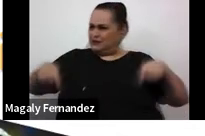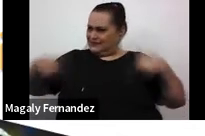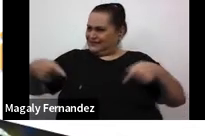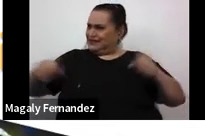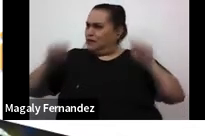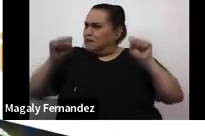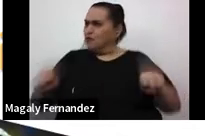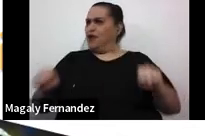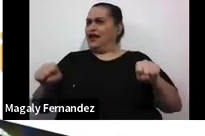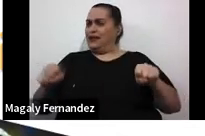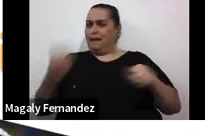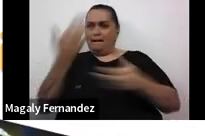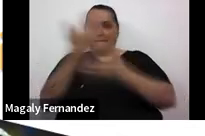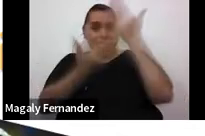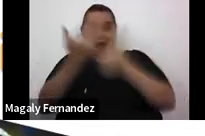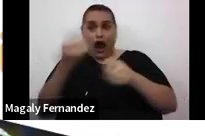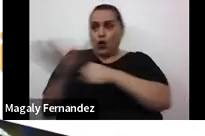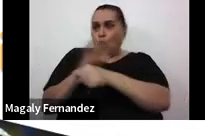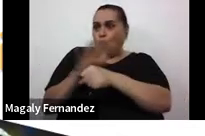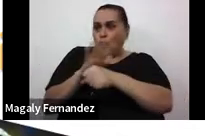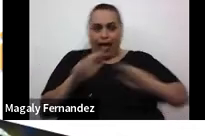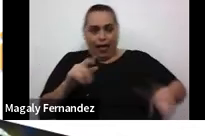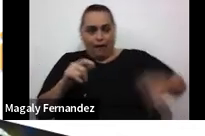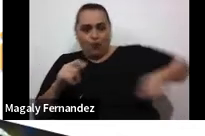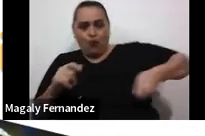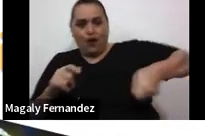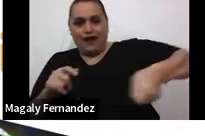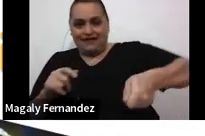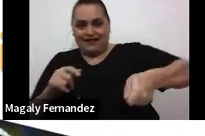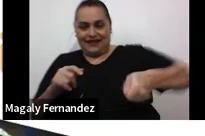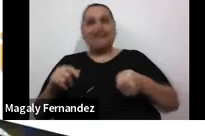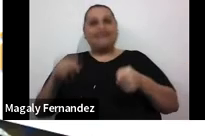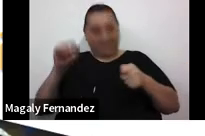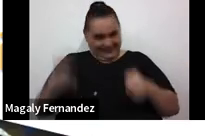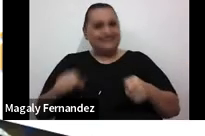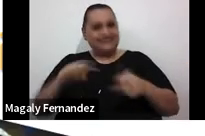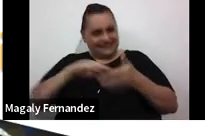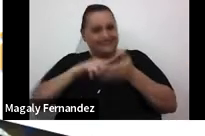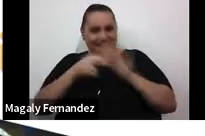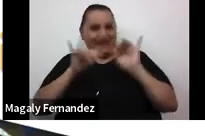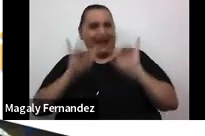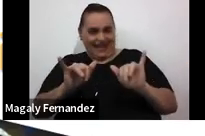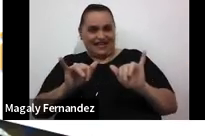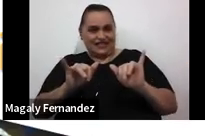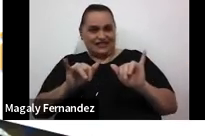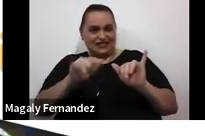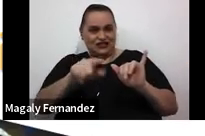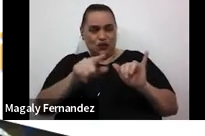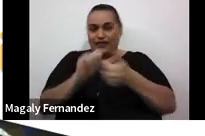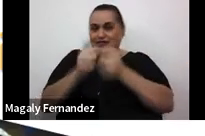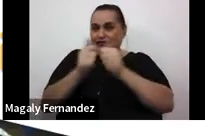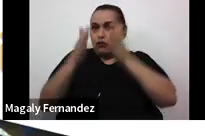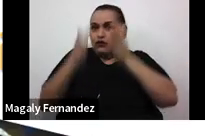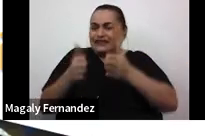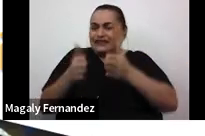al menos una de las manos va a tener que estar ocupada moviendo la silla para allá y para acá sí eso significa o sea aquí hay una deportista que